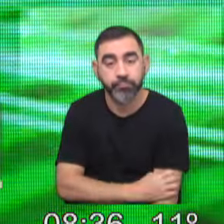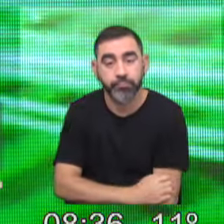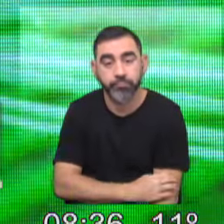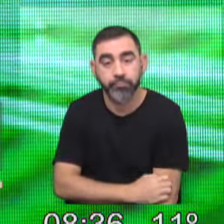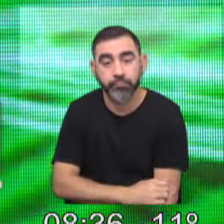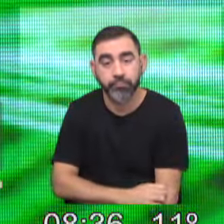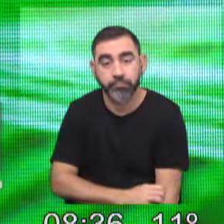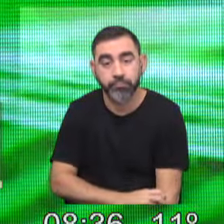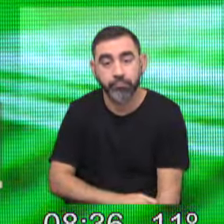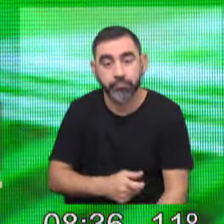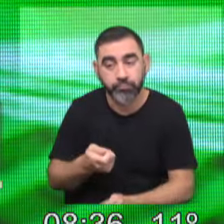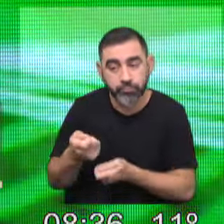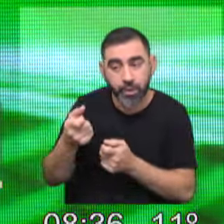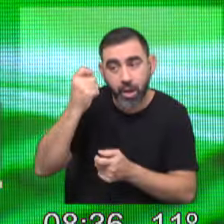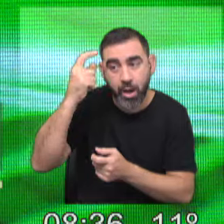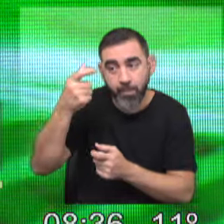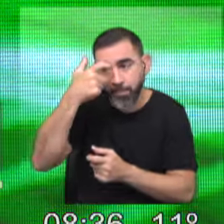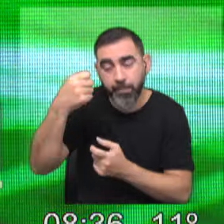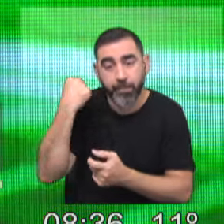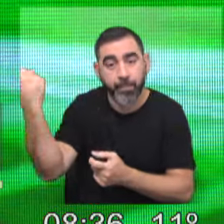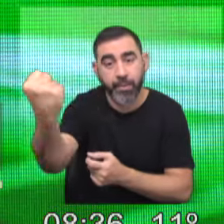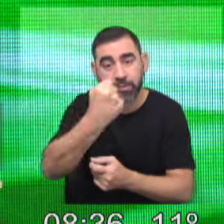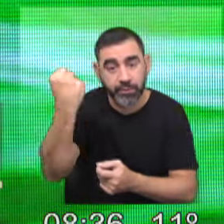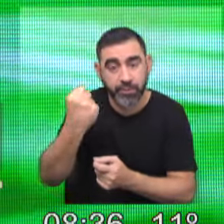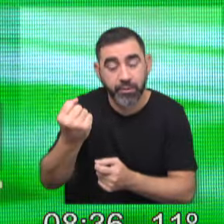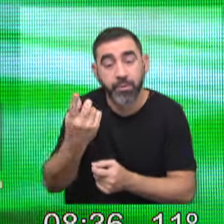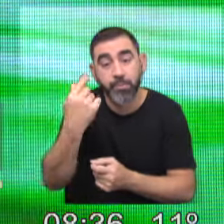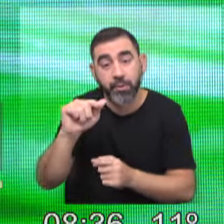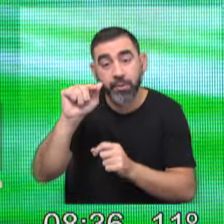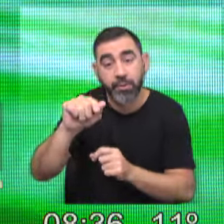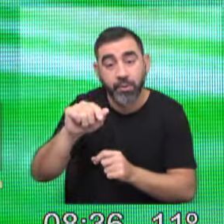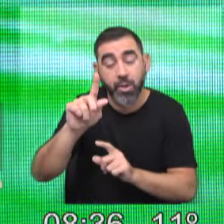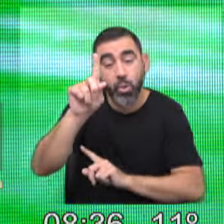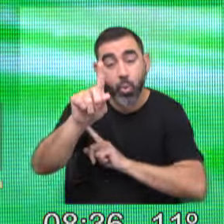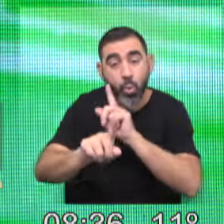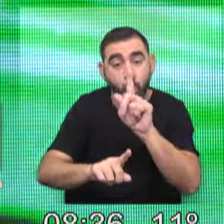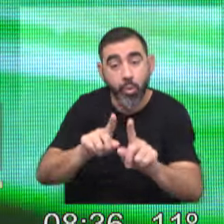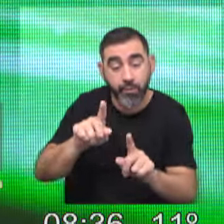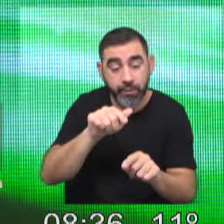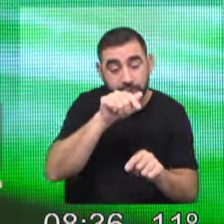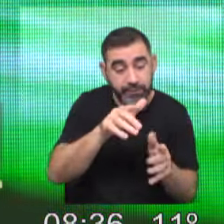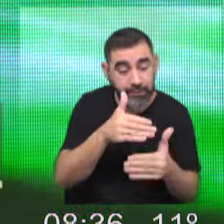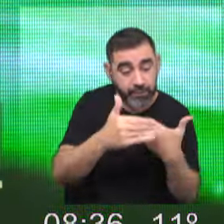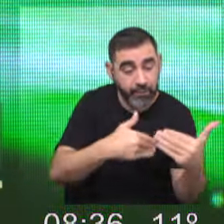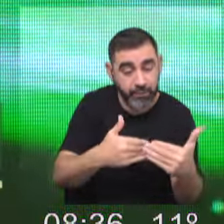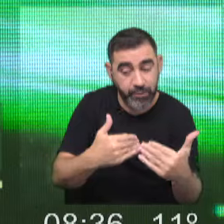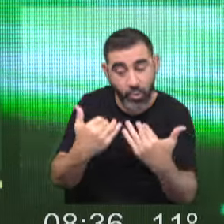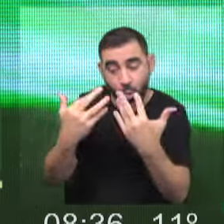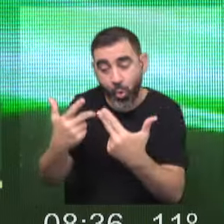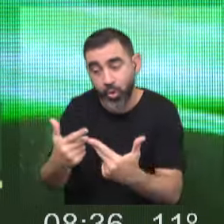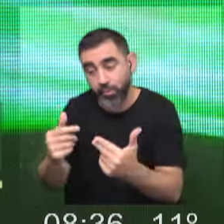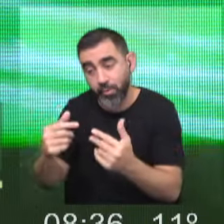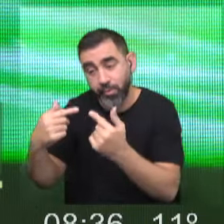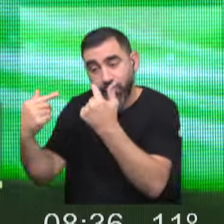sumar en ese esfuerzo capacidades técnicas es fundamental. El punto es que las universidades se mueven por aquí y los organismos se mueven por